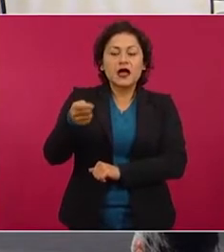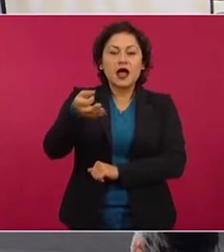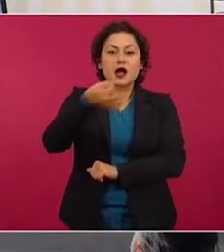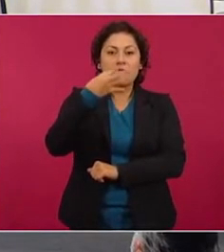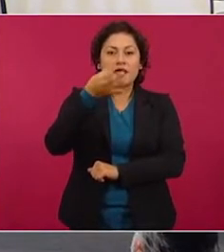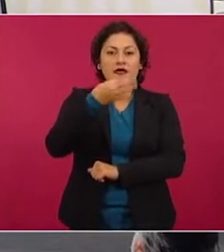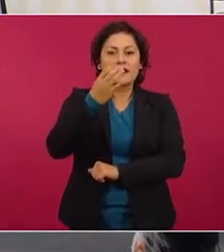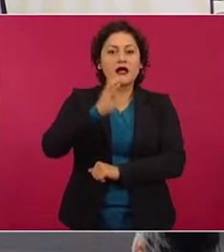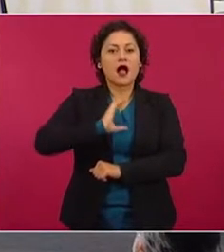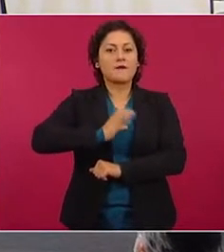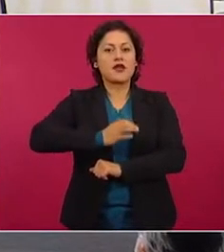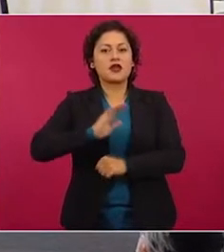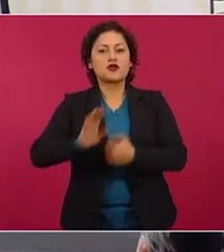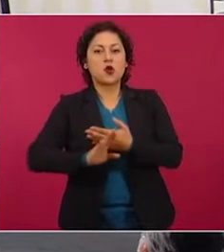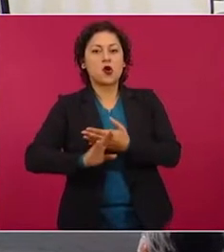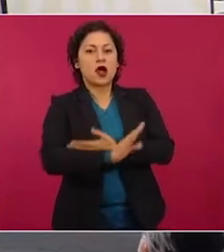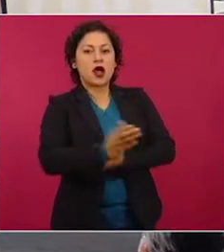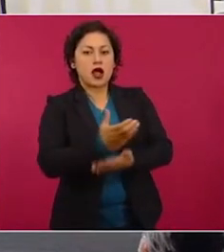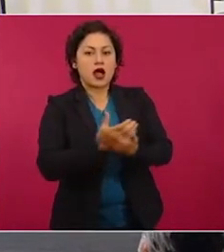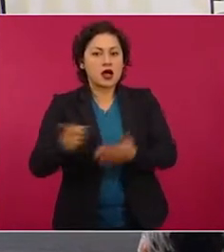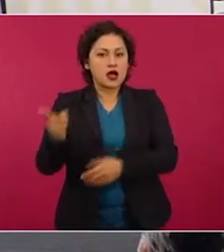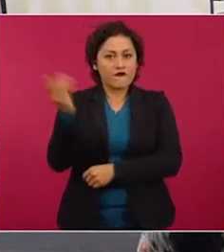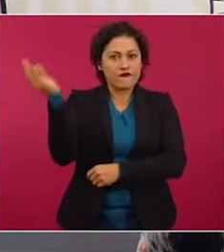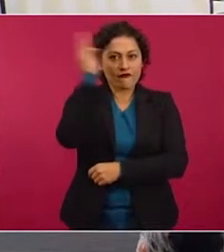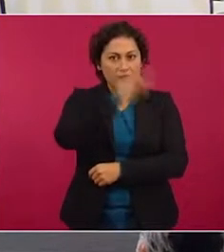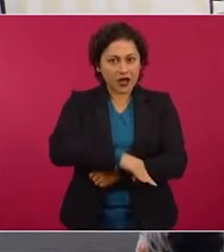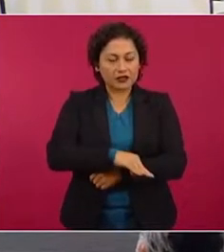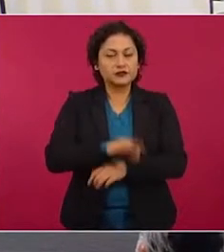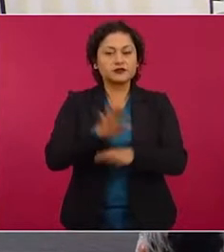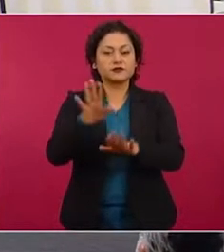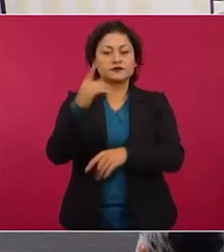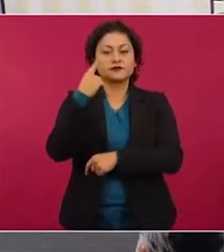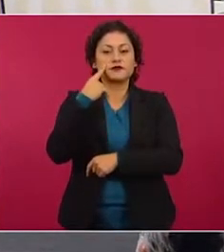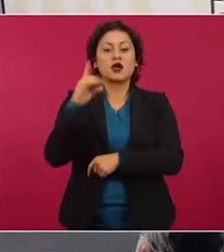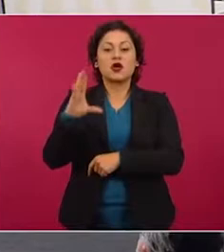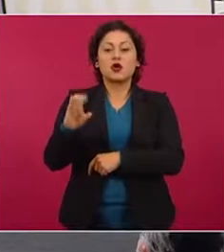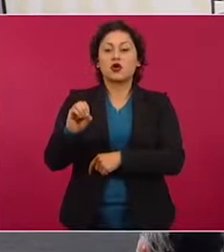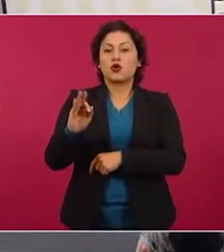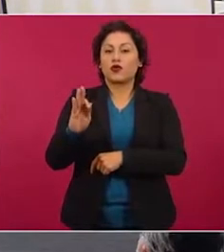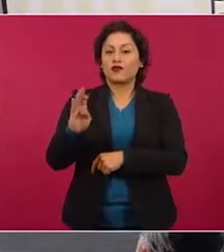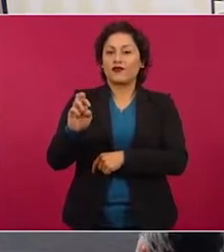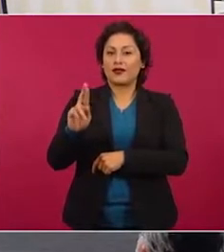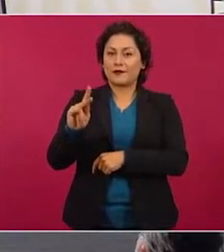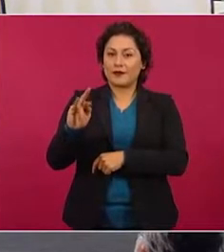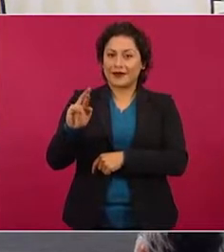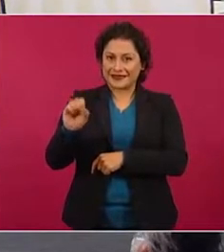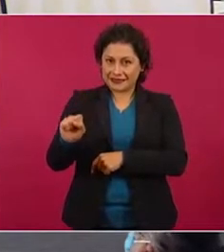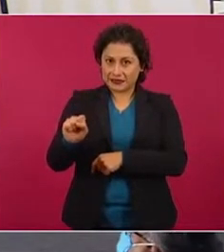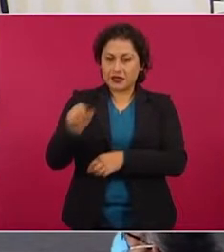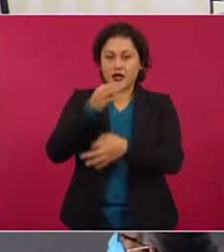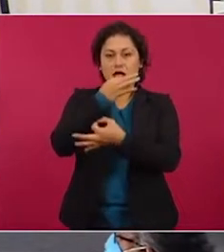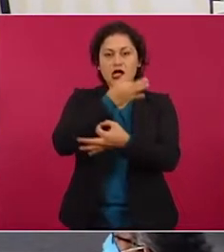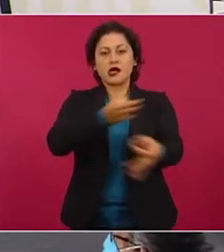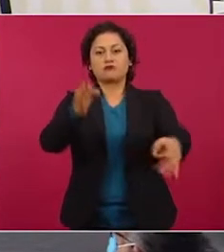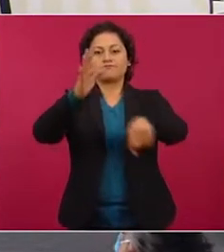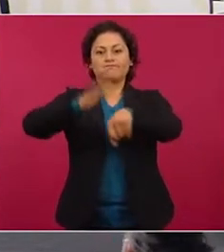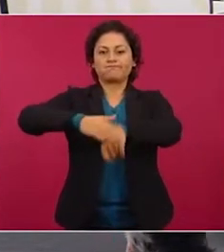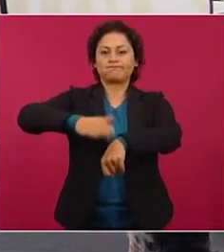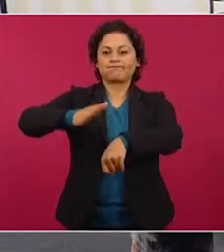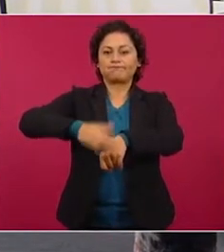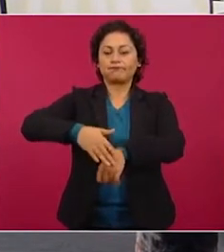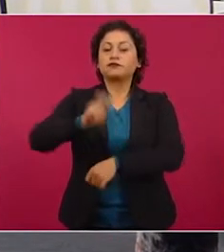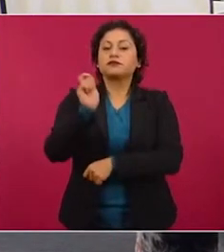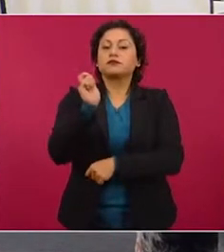cáncer. La Comisión Federal para la Protección contra Riesgos Sanitarios emitió una alerta